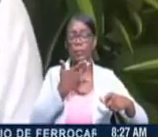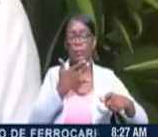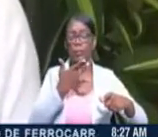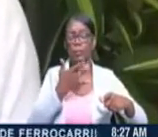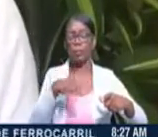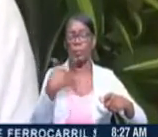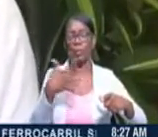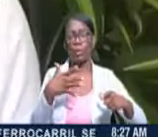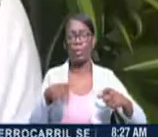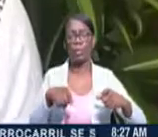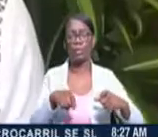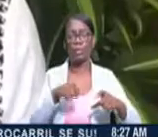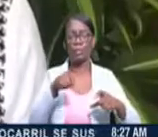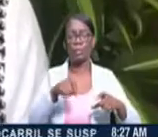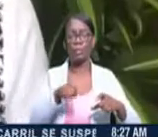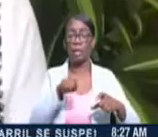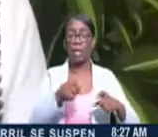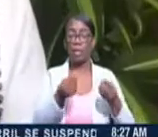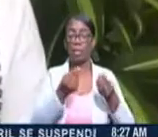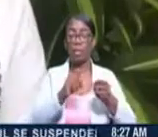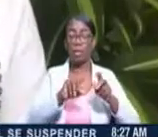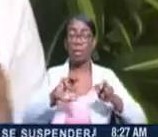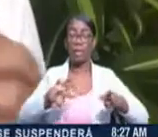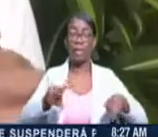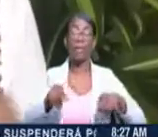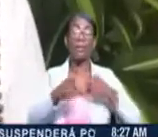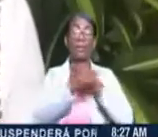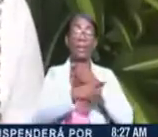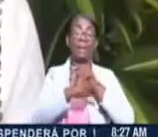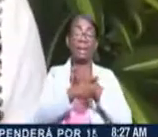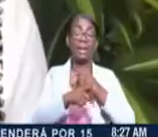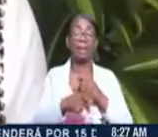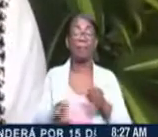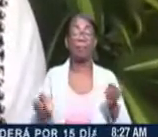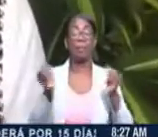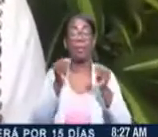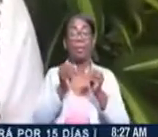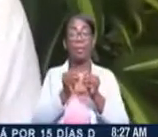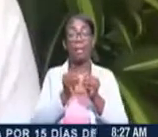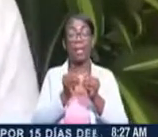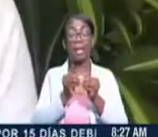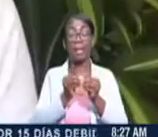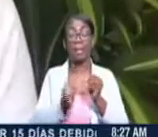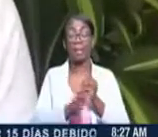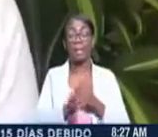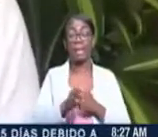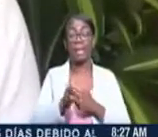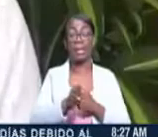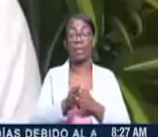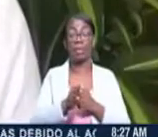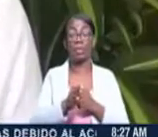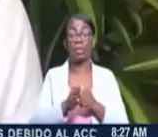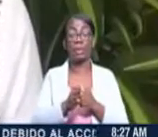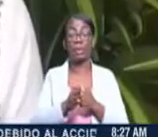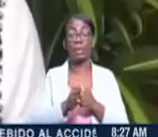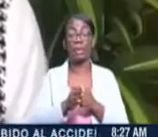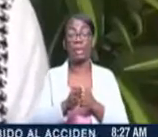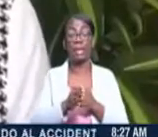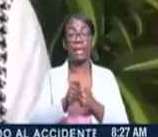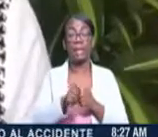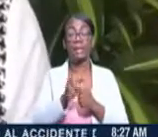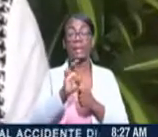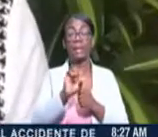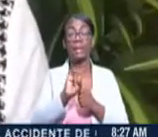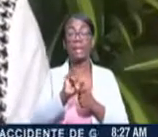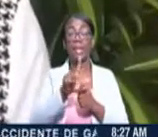se usa en muchos países, incluyendo creo que la mayoría de los deditos de pescado que nosotros consumimos es tilapia.